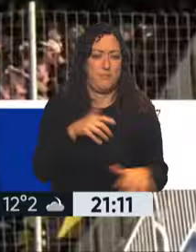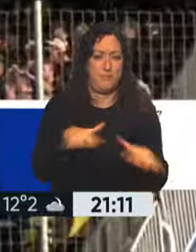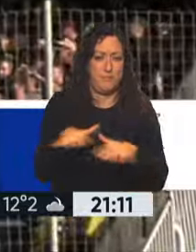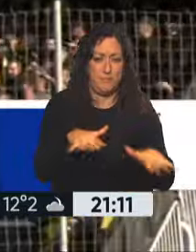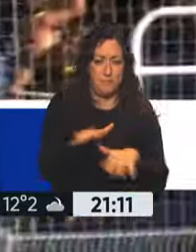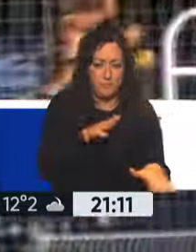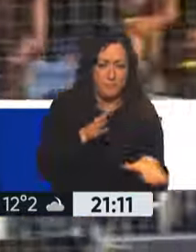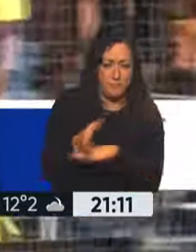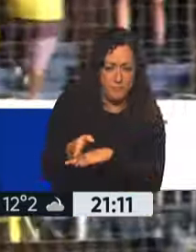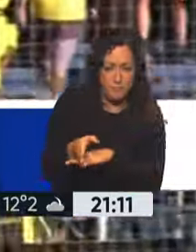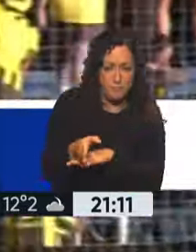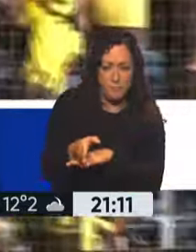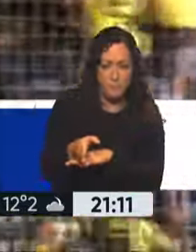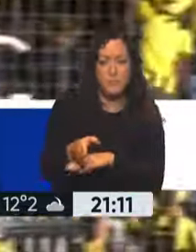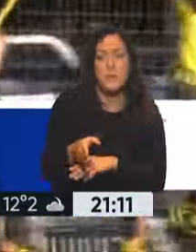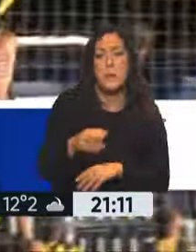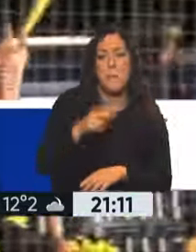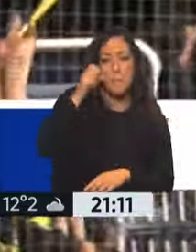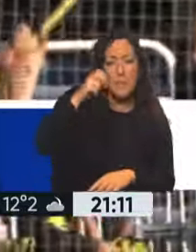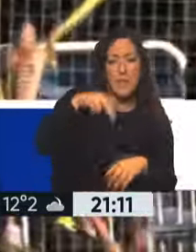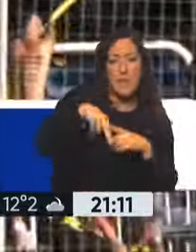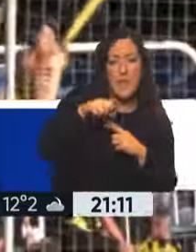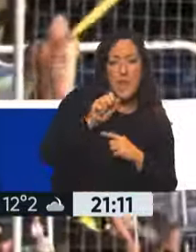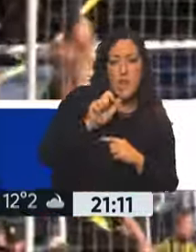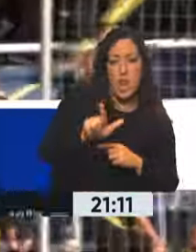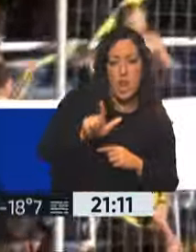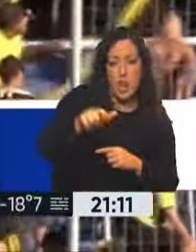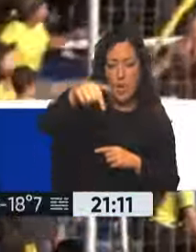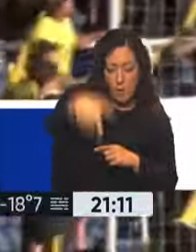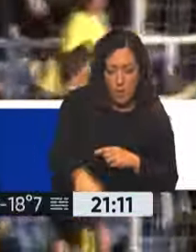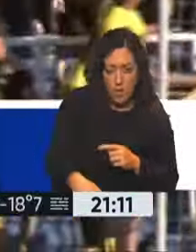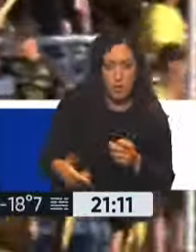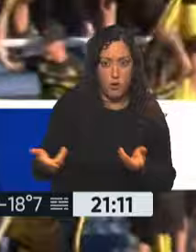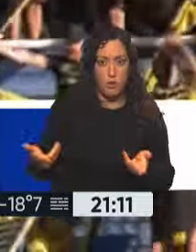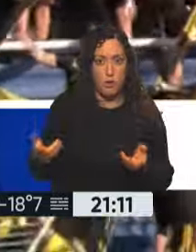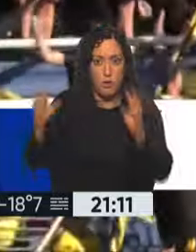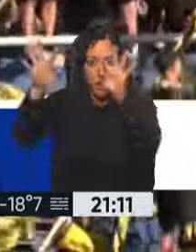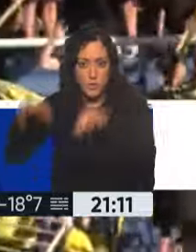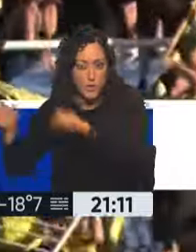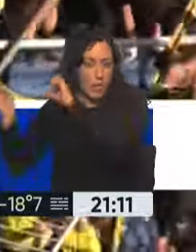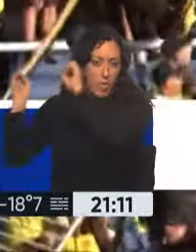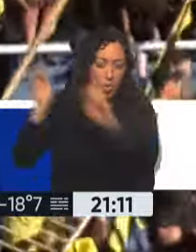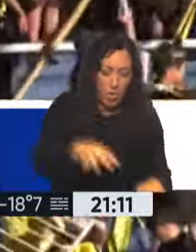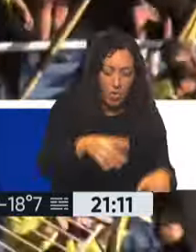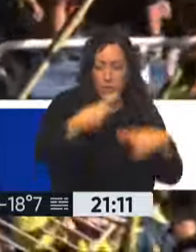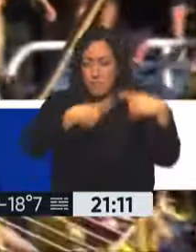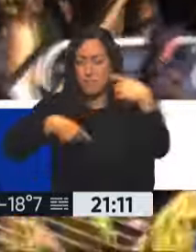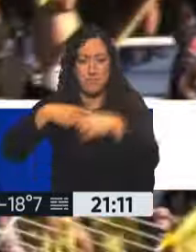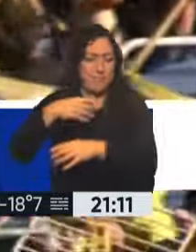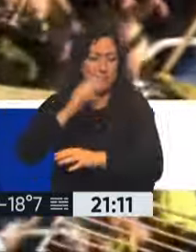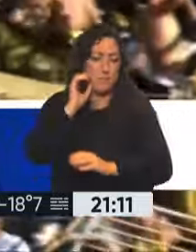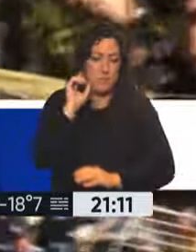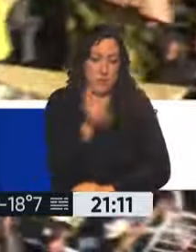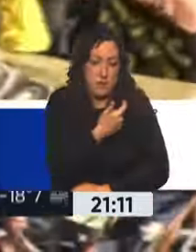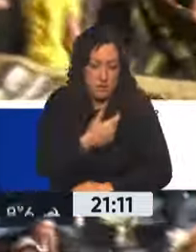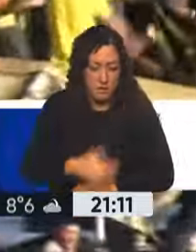operativo. Los de Peñarol, que justamente estaban en la baja. Le tiraban el vallado, una cosa increíble. Pero esto